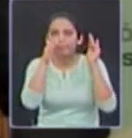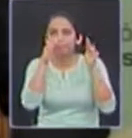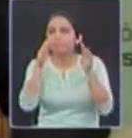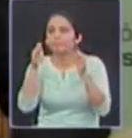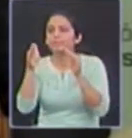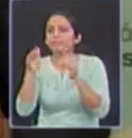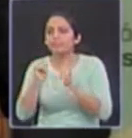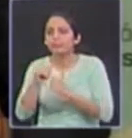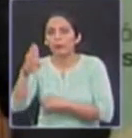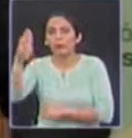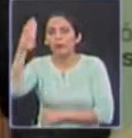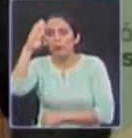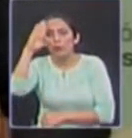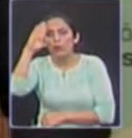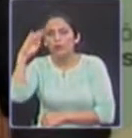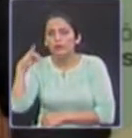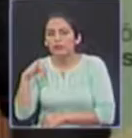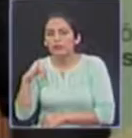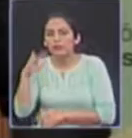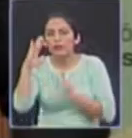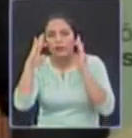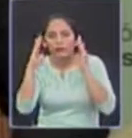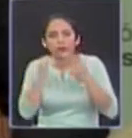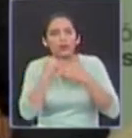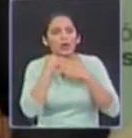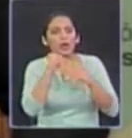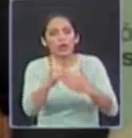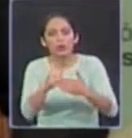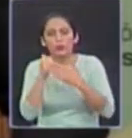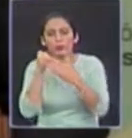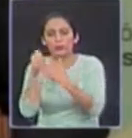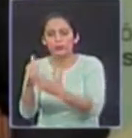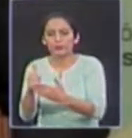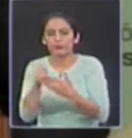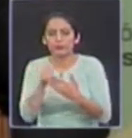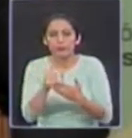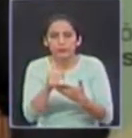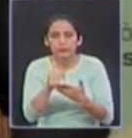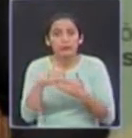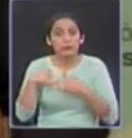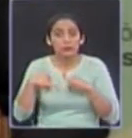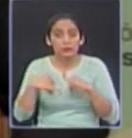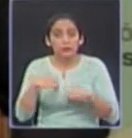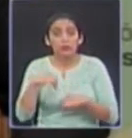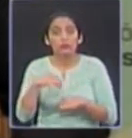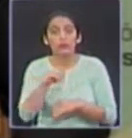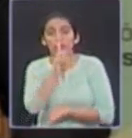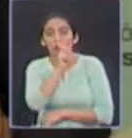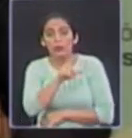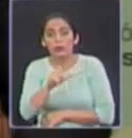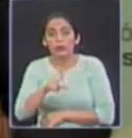en esta publicidad básicamente tiene que estar inicial cada presenta ciento